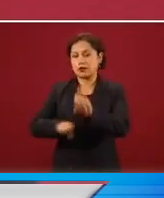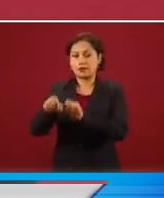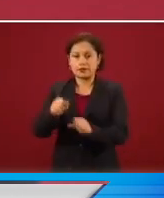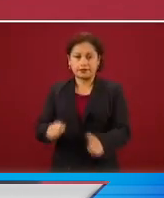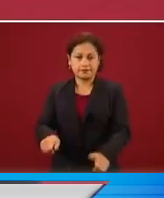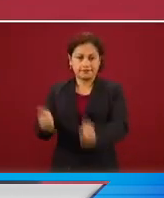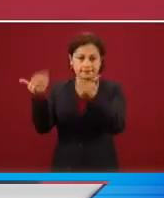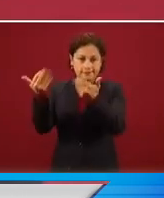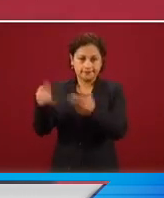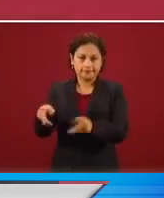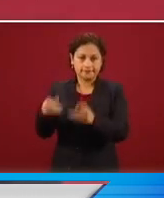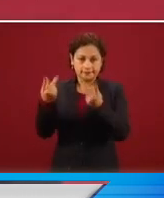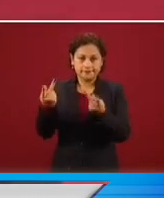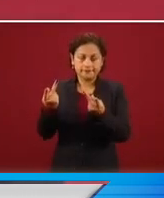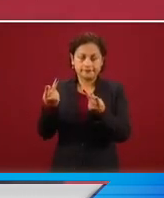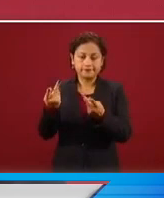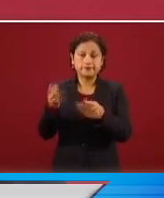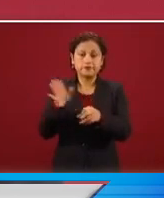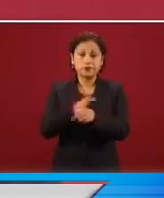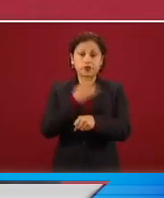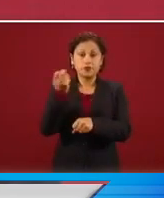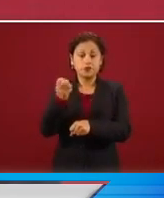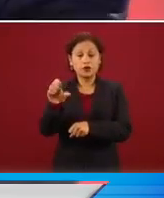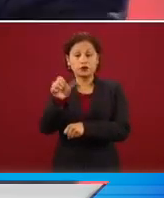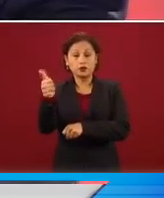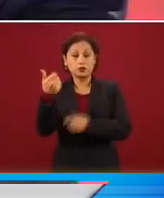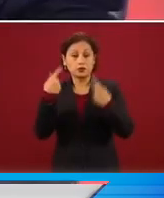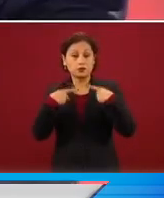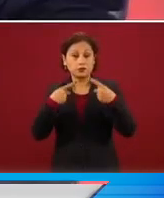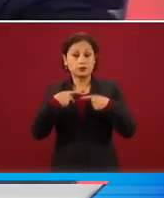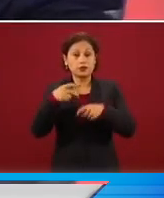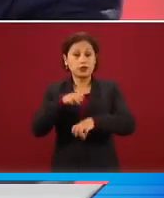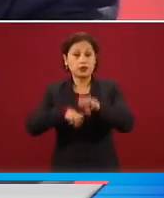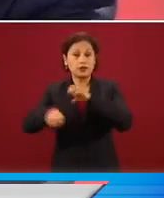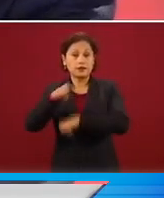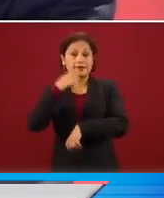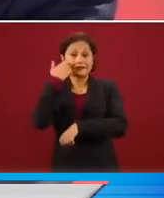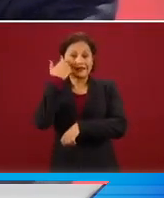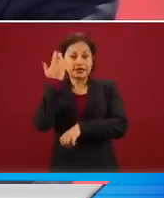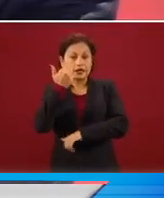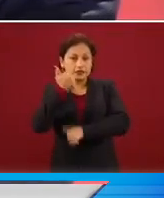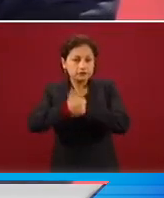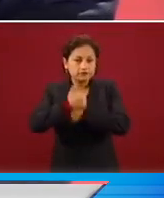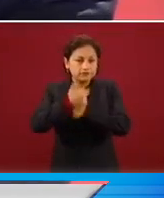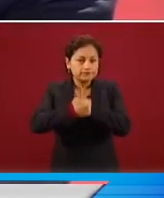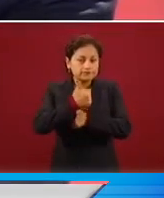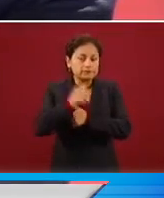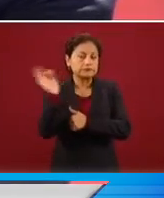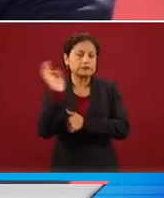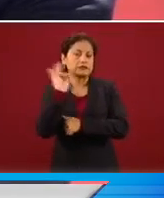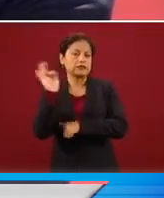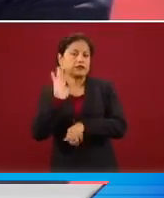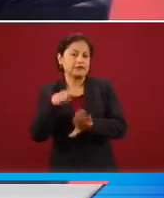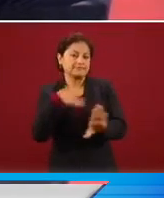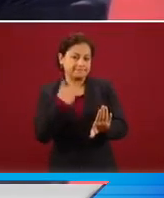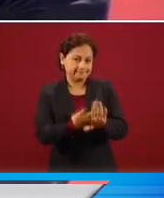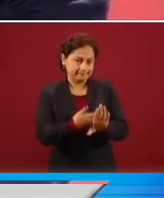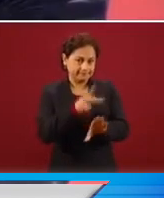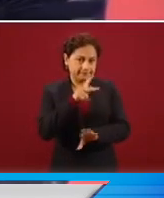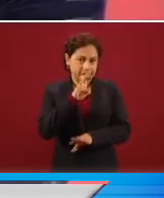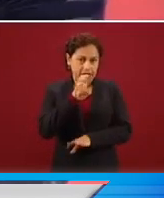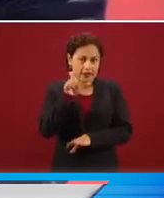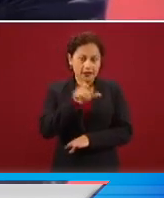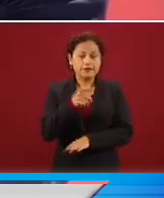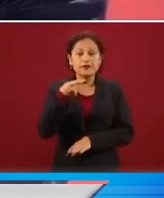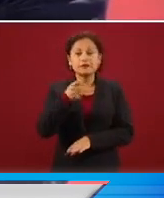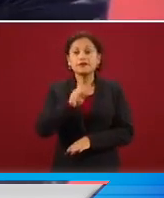el proceso tomará un poco más de tiempo. El presidente hace una reseña para los que quieran hacer un cortometraje o una novela surrealista en donde